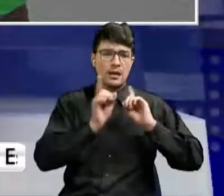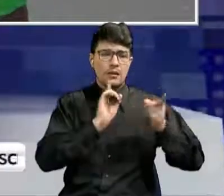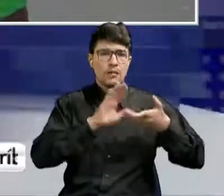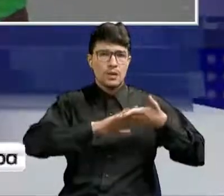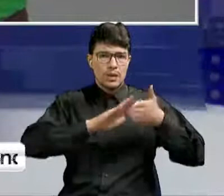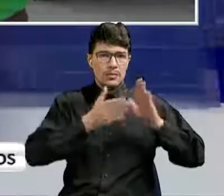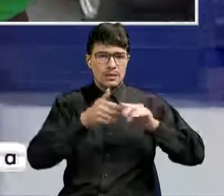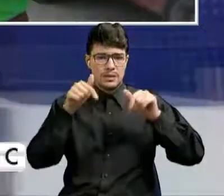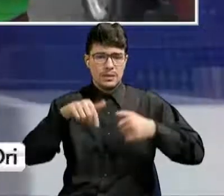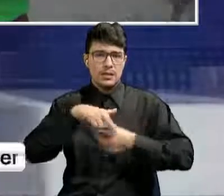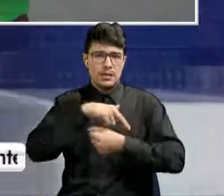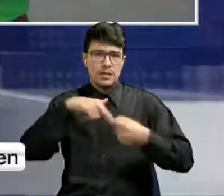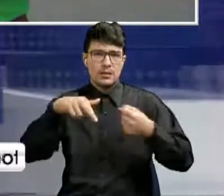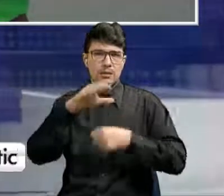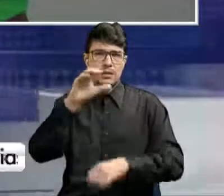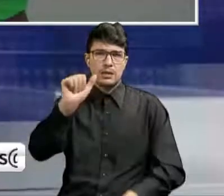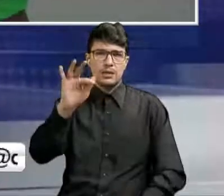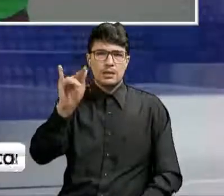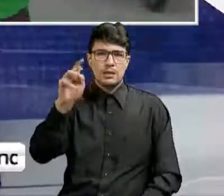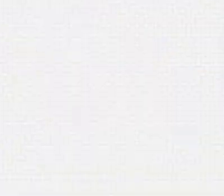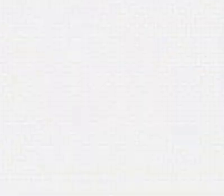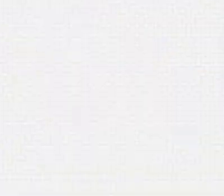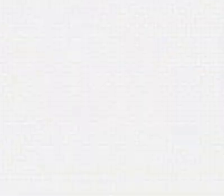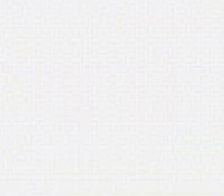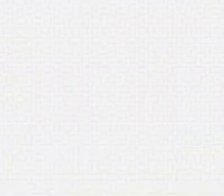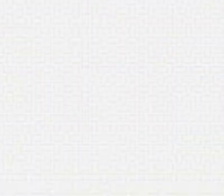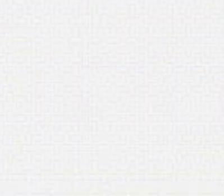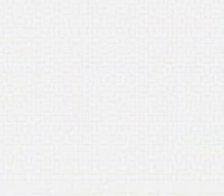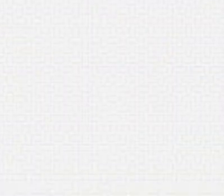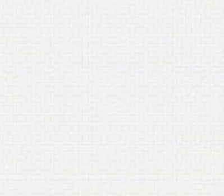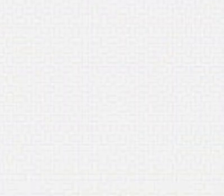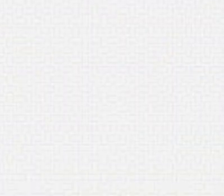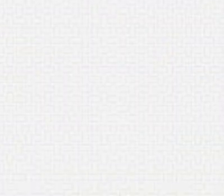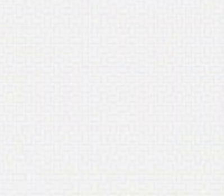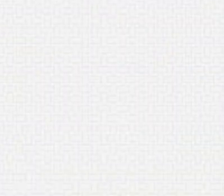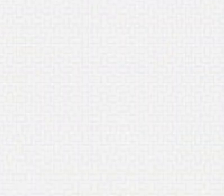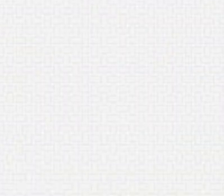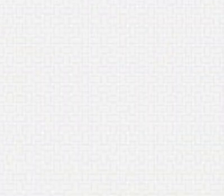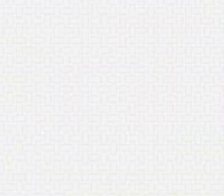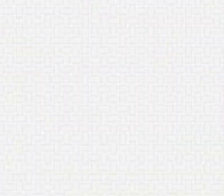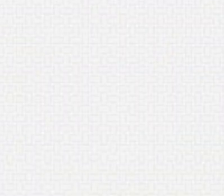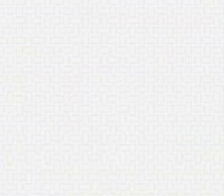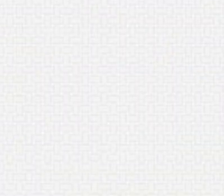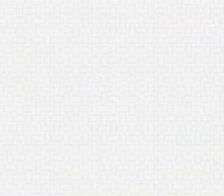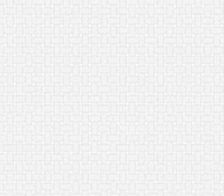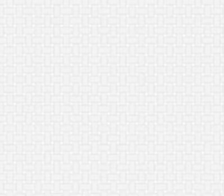de Jesús Zúñiga, Raúl Rolando Castro para Oriente Noticias. Muy buenas tardes.